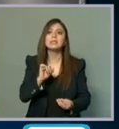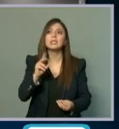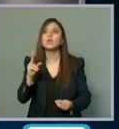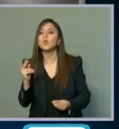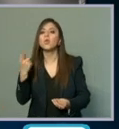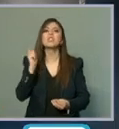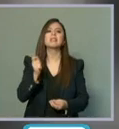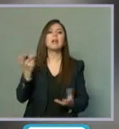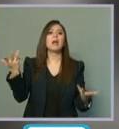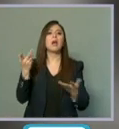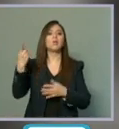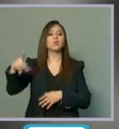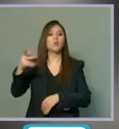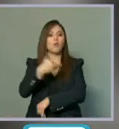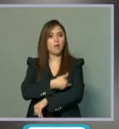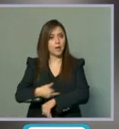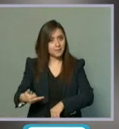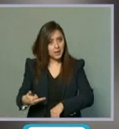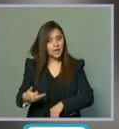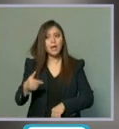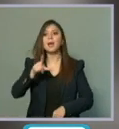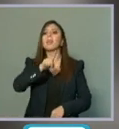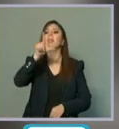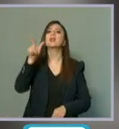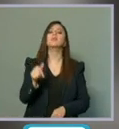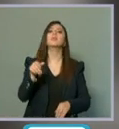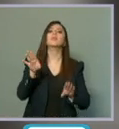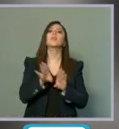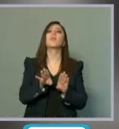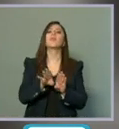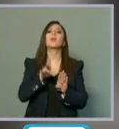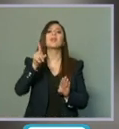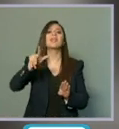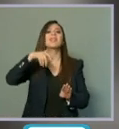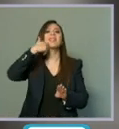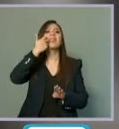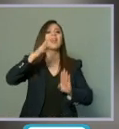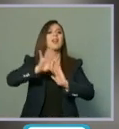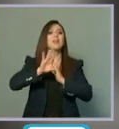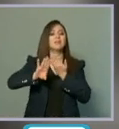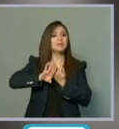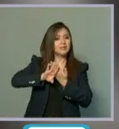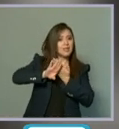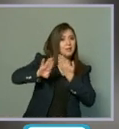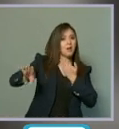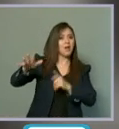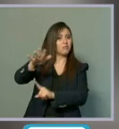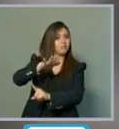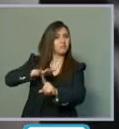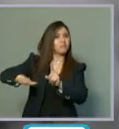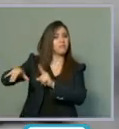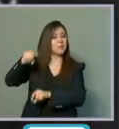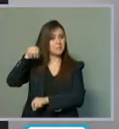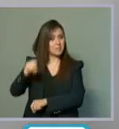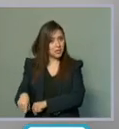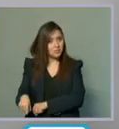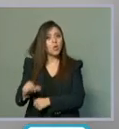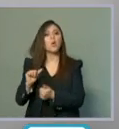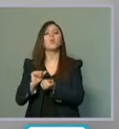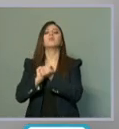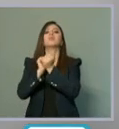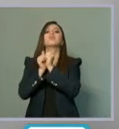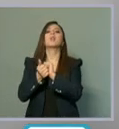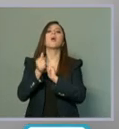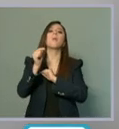familia, pero es en este deshacerse de una sociedad como había estado estructurada, cómo se encuentran y las cosas